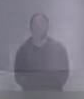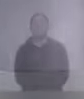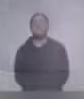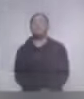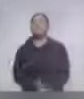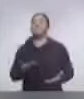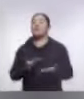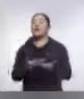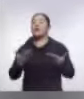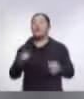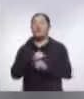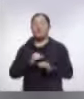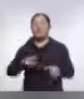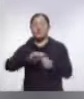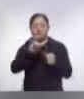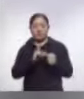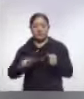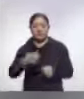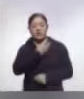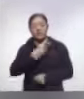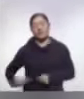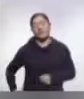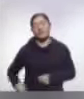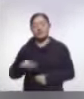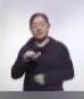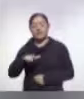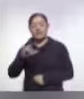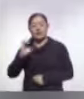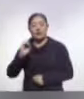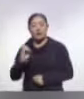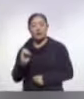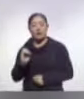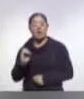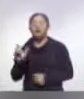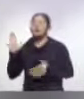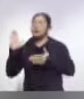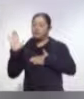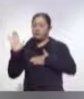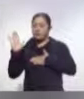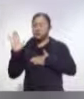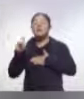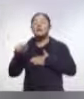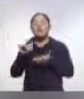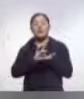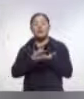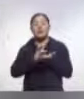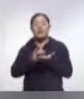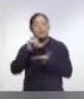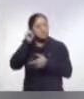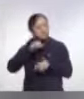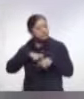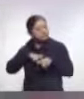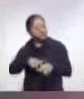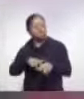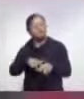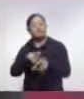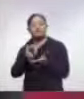Vamos con la información nacional. El presidente de México, Andrés Manuel López Obrador, se compromete a que no falten los medicamentos.